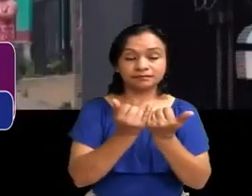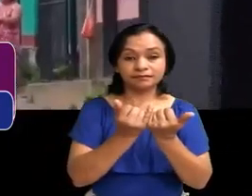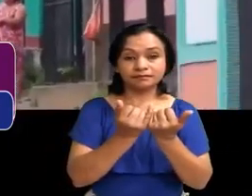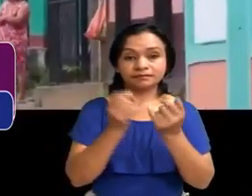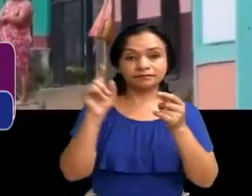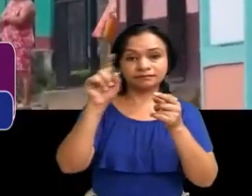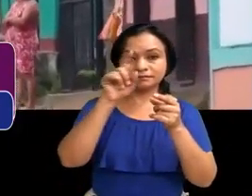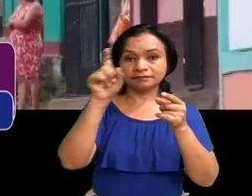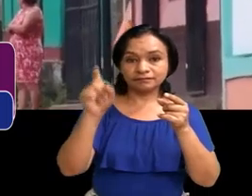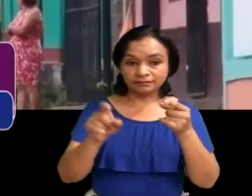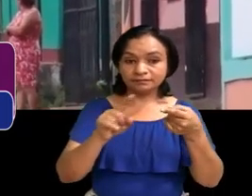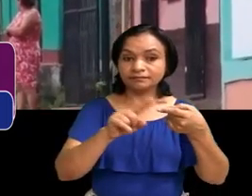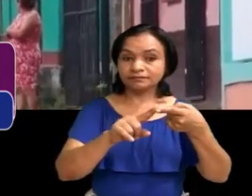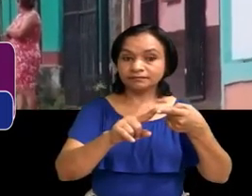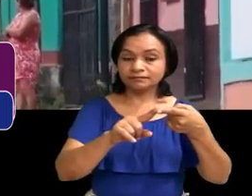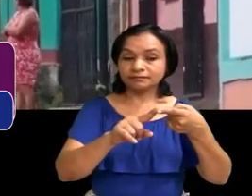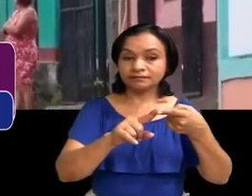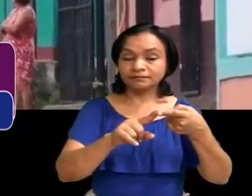hay,